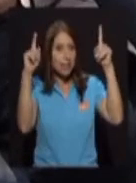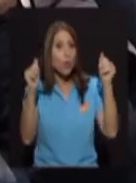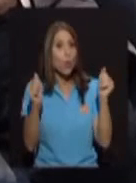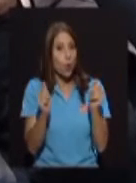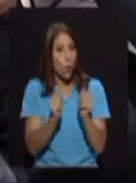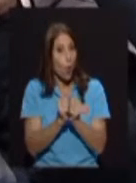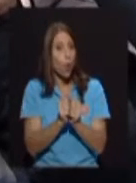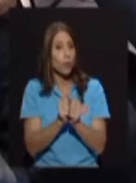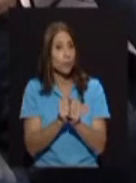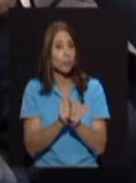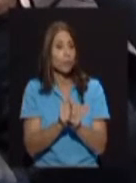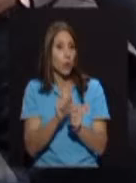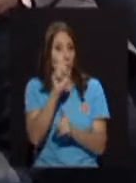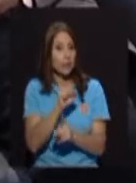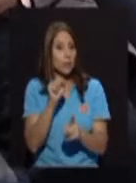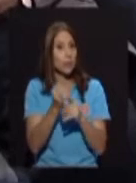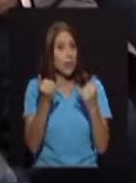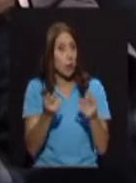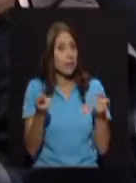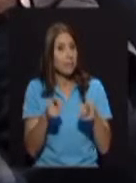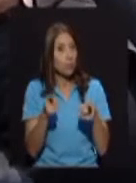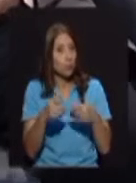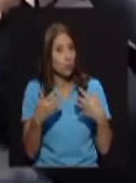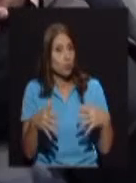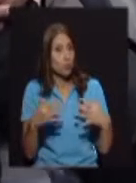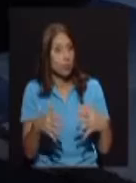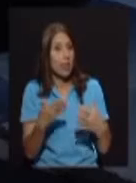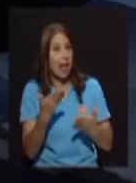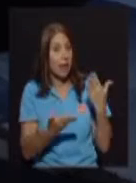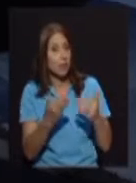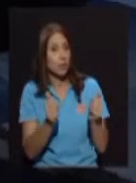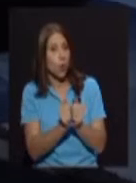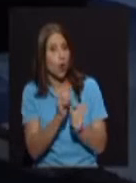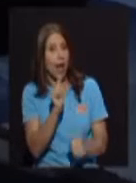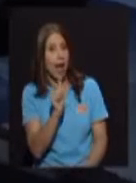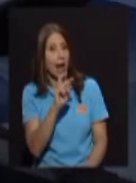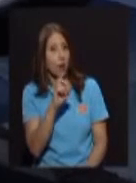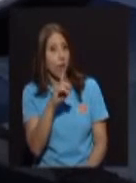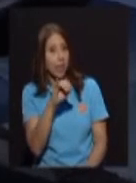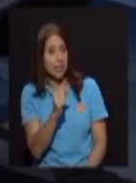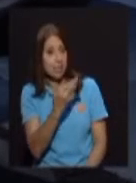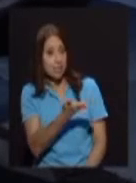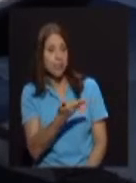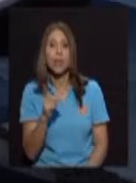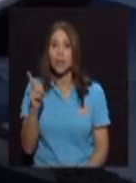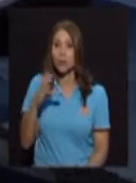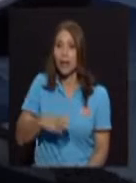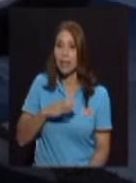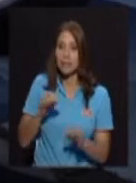factura creciente. Tal vez si nos quiere, don Arodys. De hecho, es una característica muy